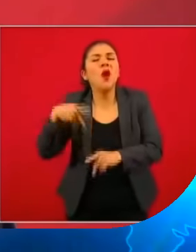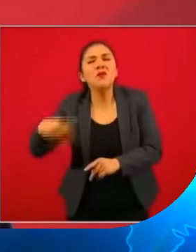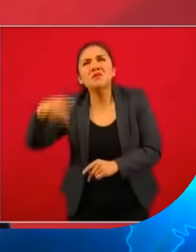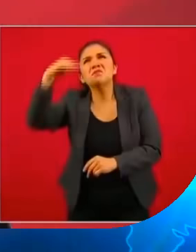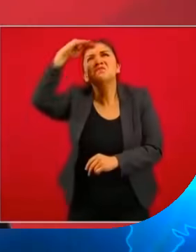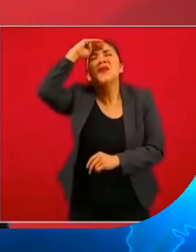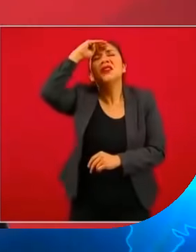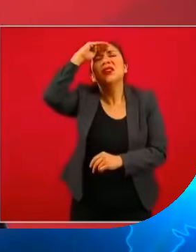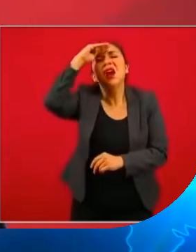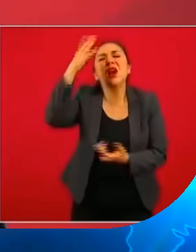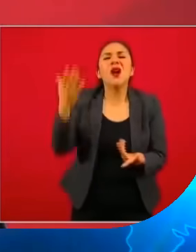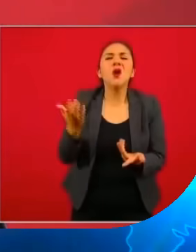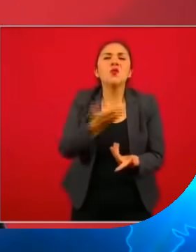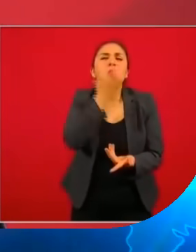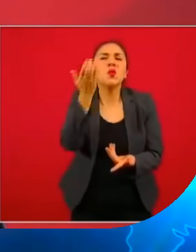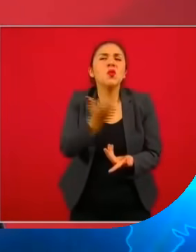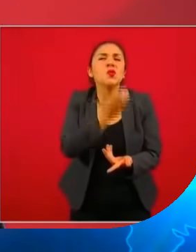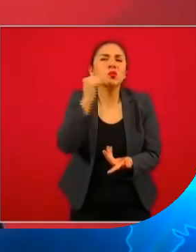conservador,